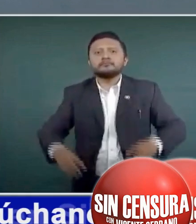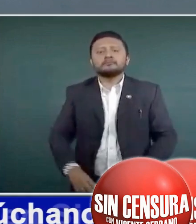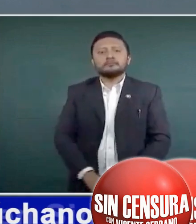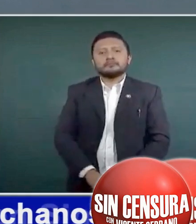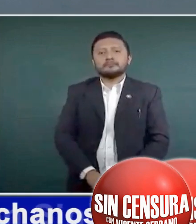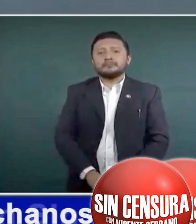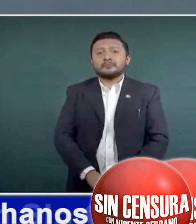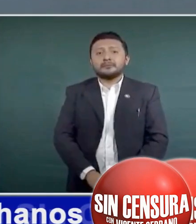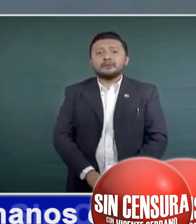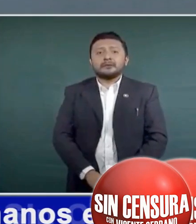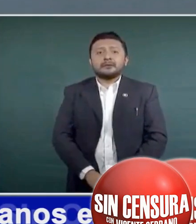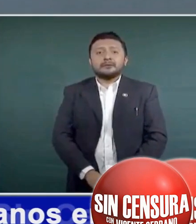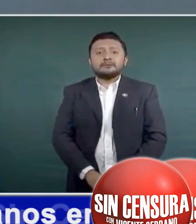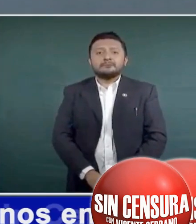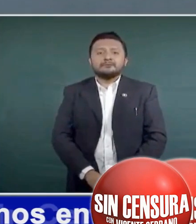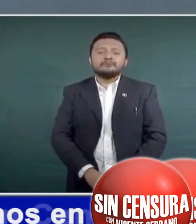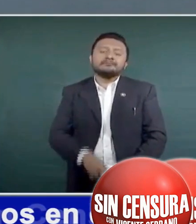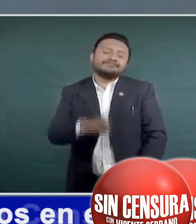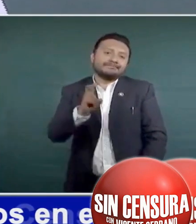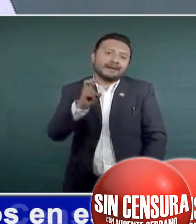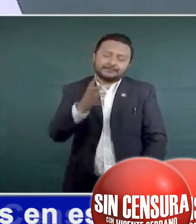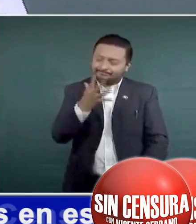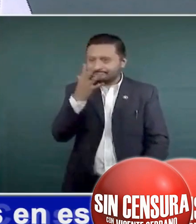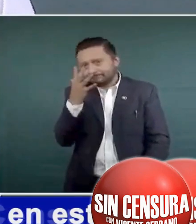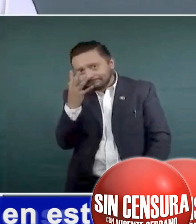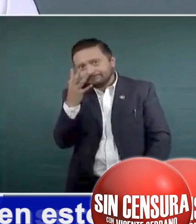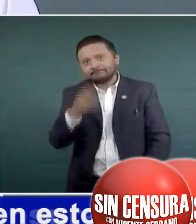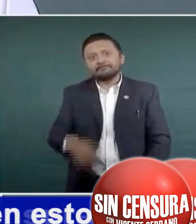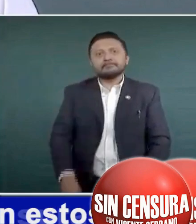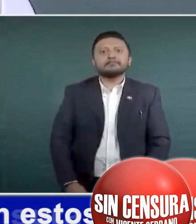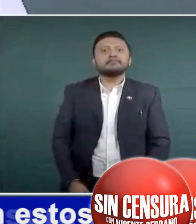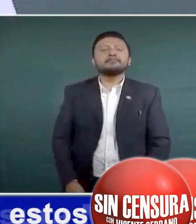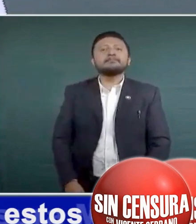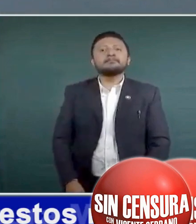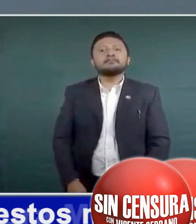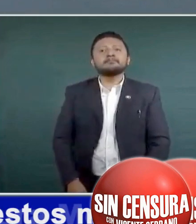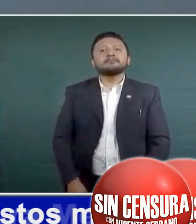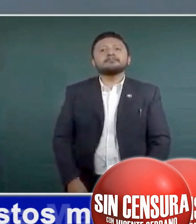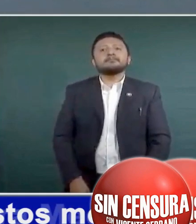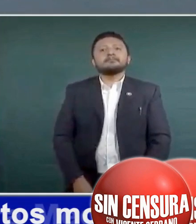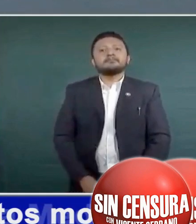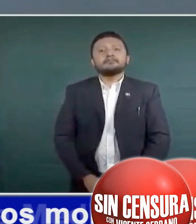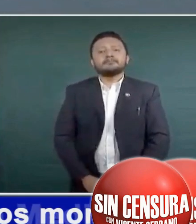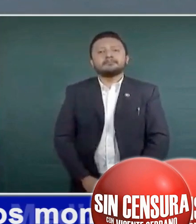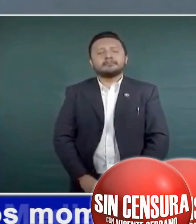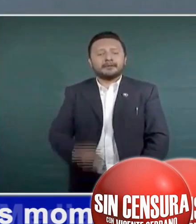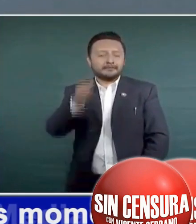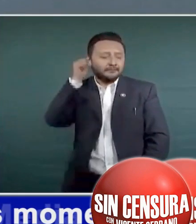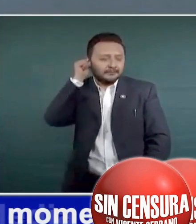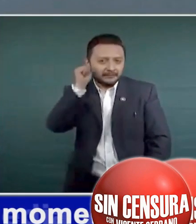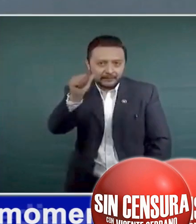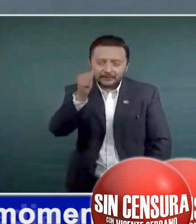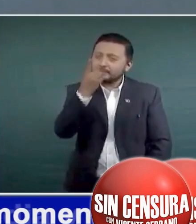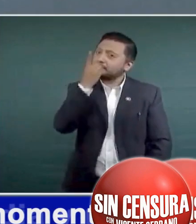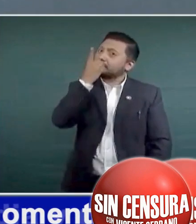pues eso es algo muy lamentable, porque siempre lo hemos